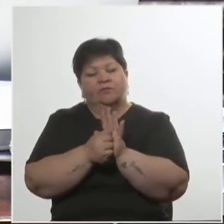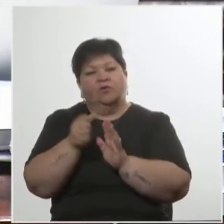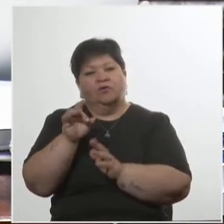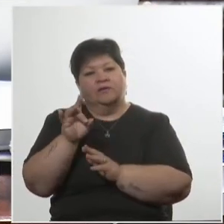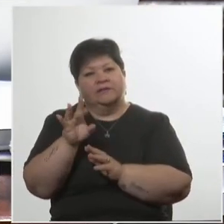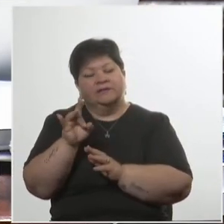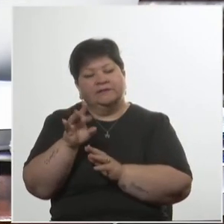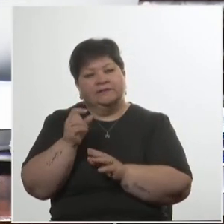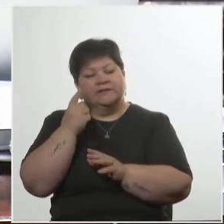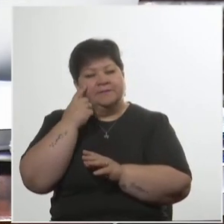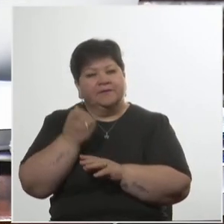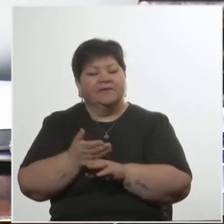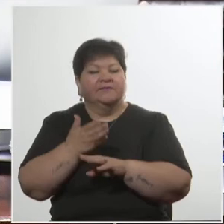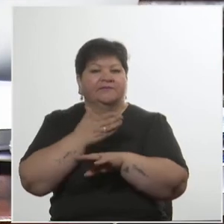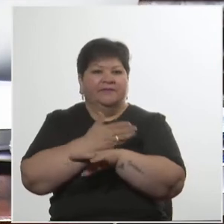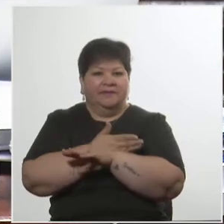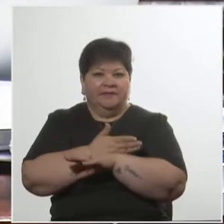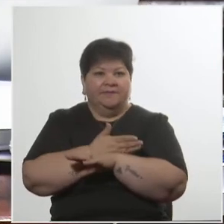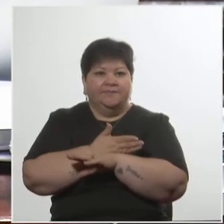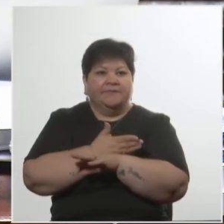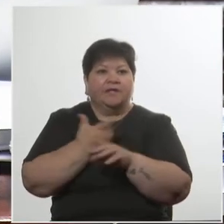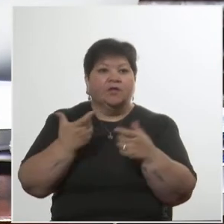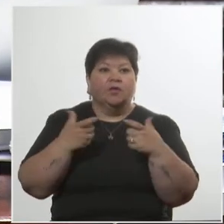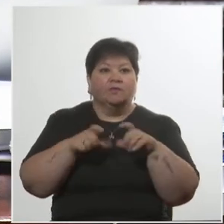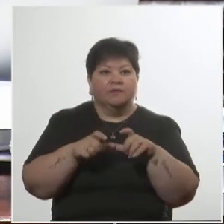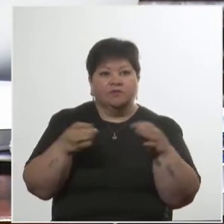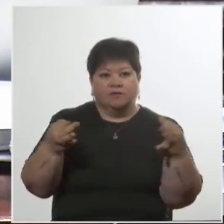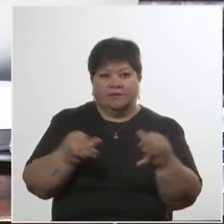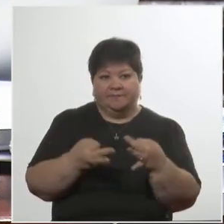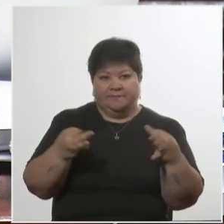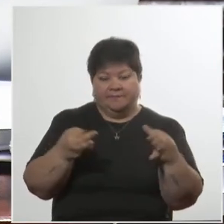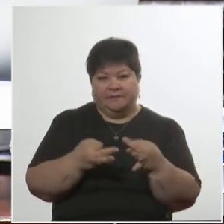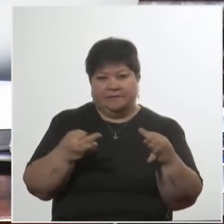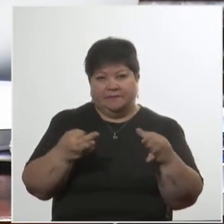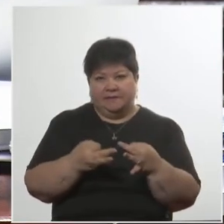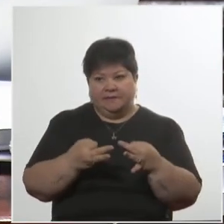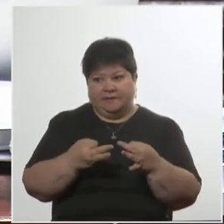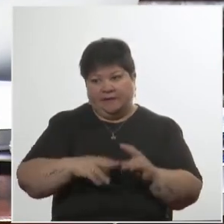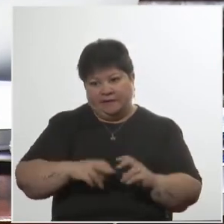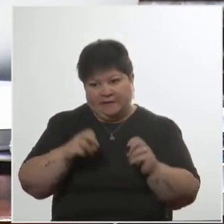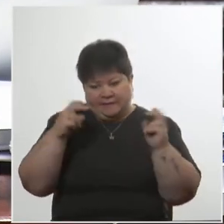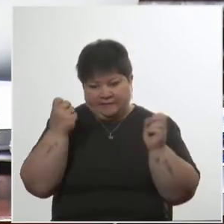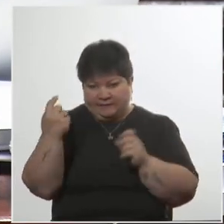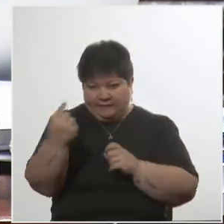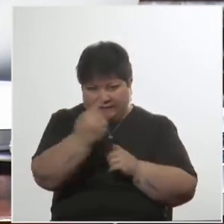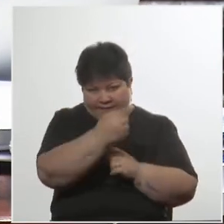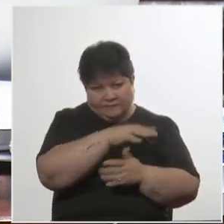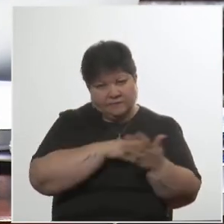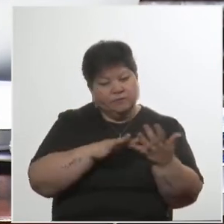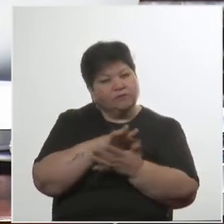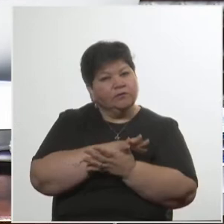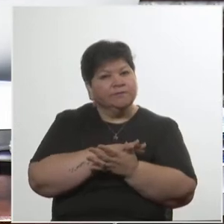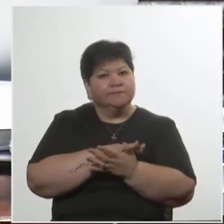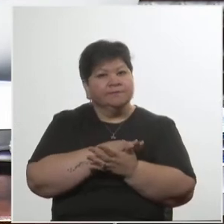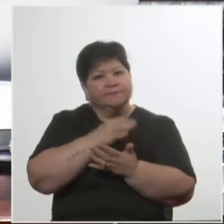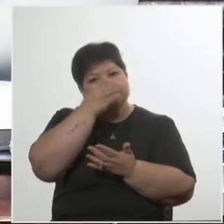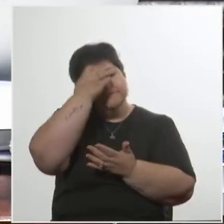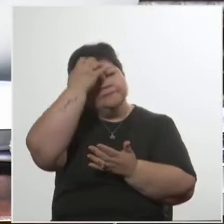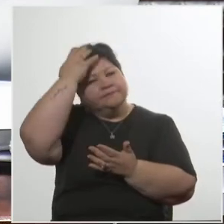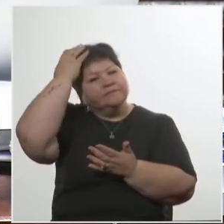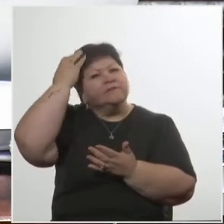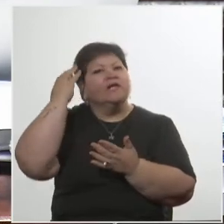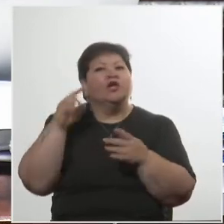que prevía la comisión especial que finalmente analizaría cada caso etcétera etcétera Esto es lo mismo